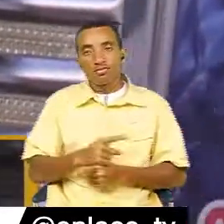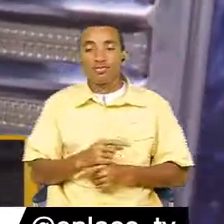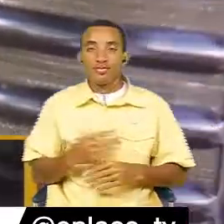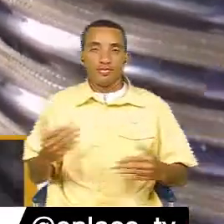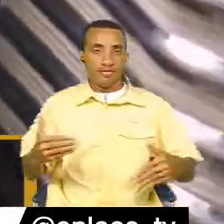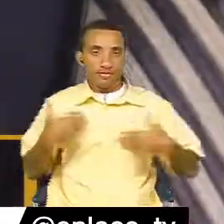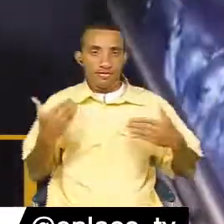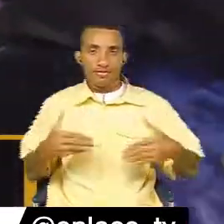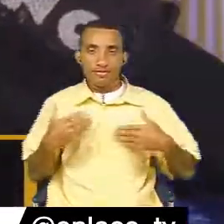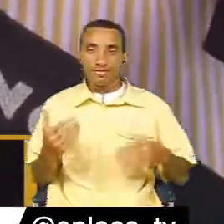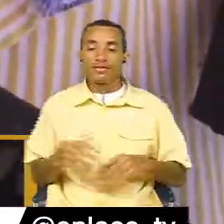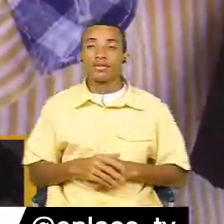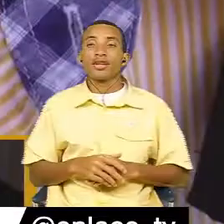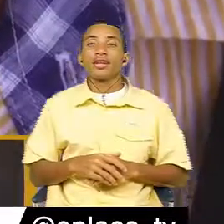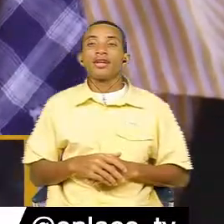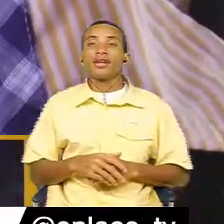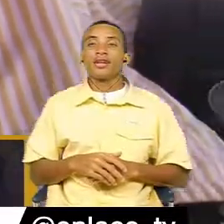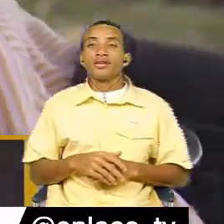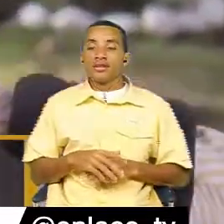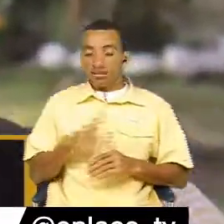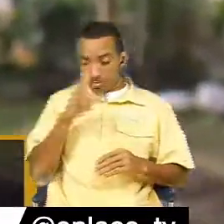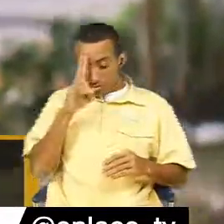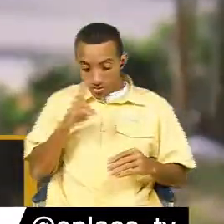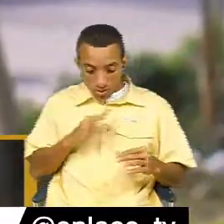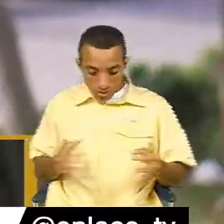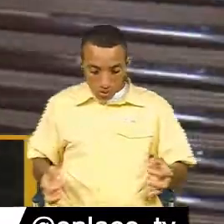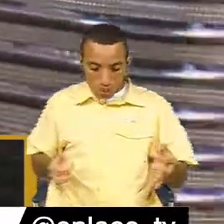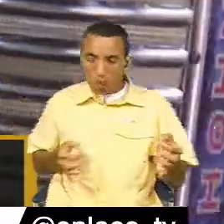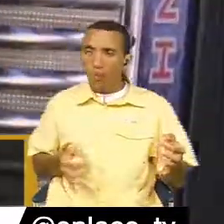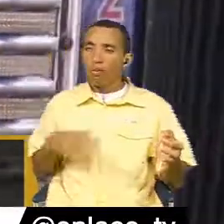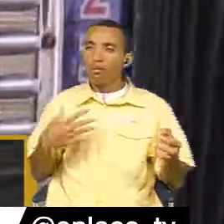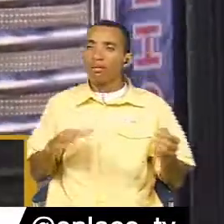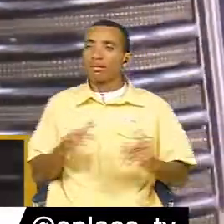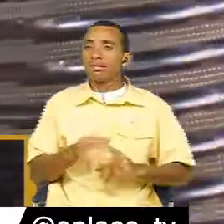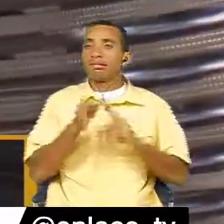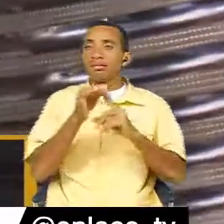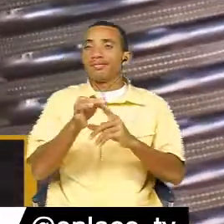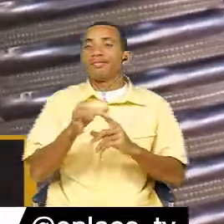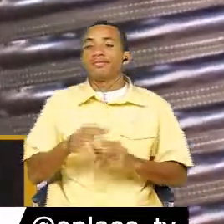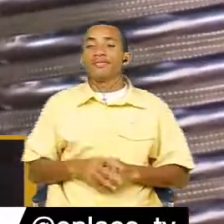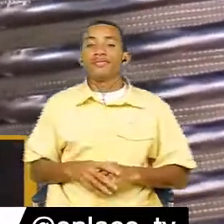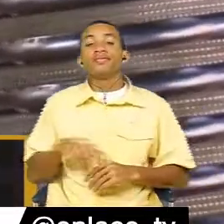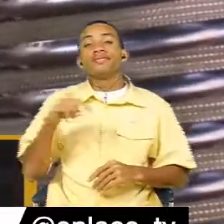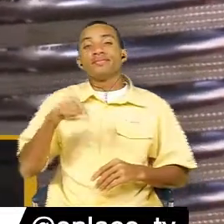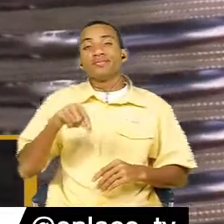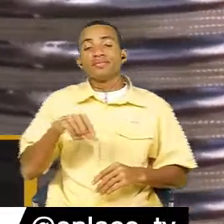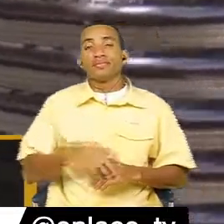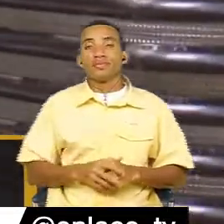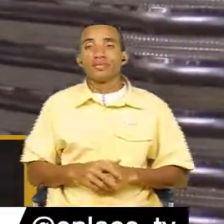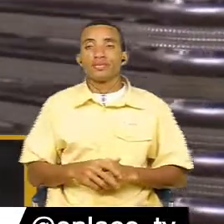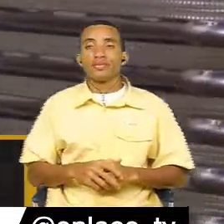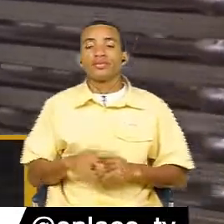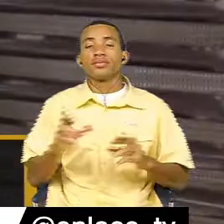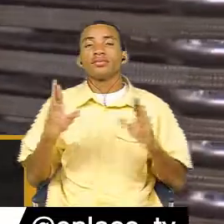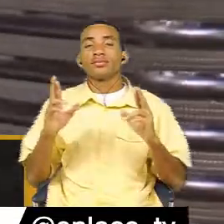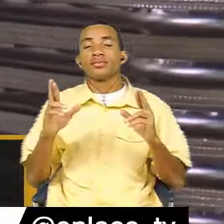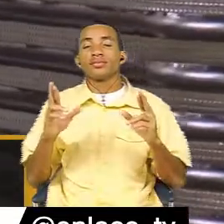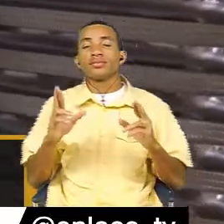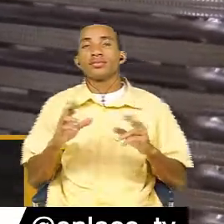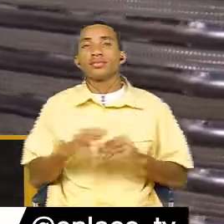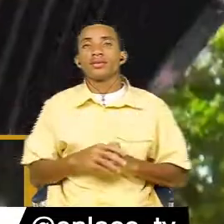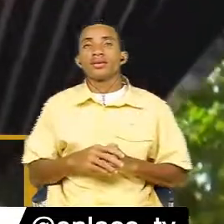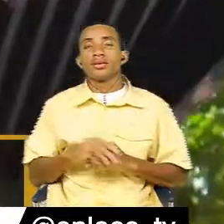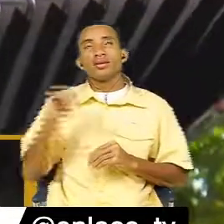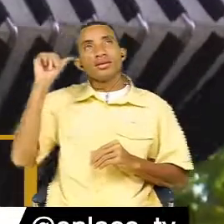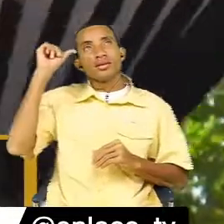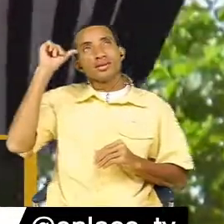orgulloso, Alirio Rezarte recibe este reconocimiento especial por parte del Festival Vallenato en Barranca Bermeja. Espera el gran día para